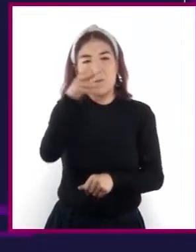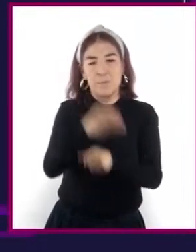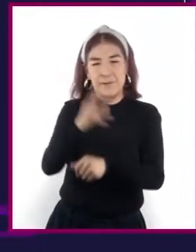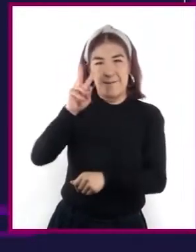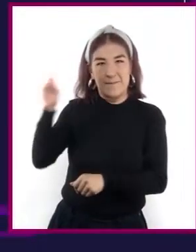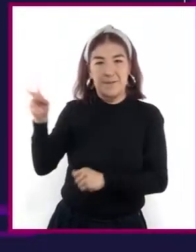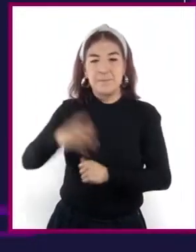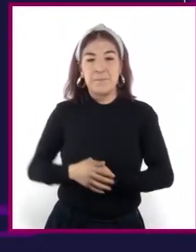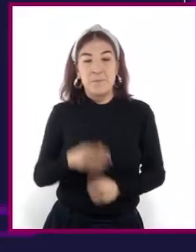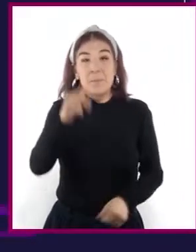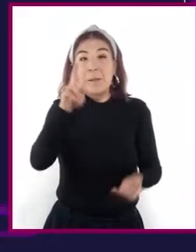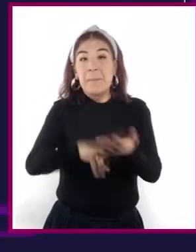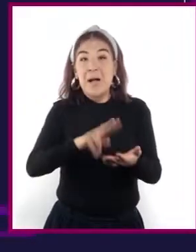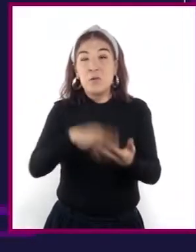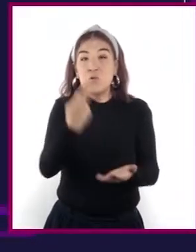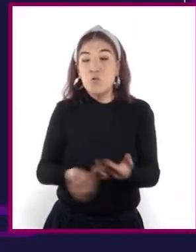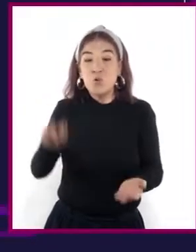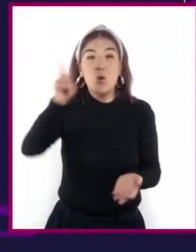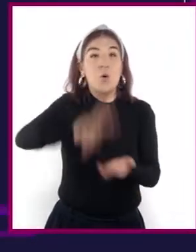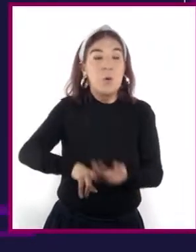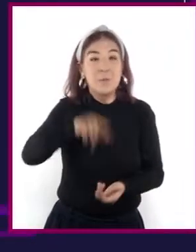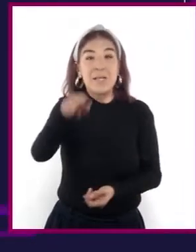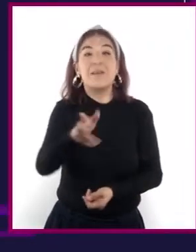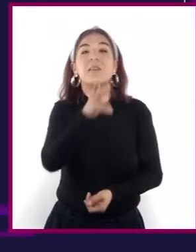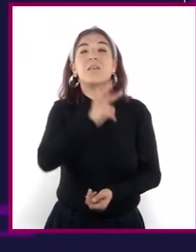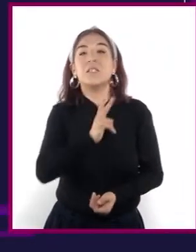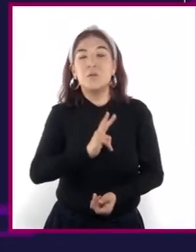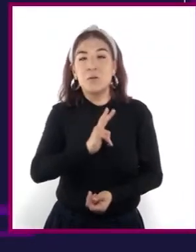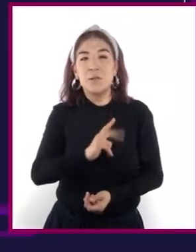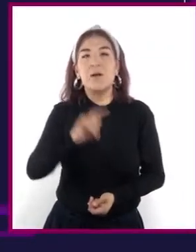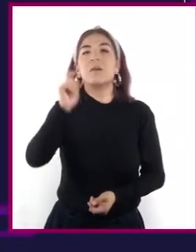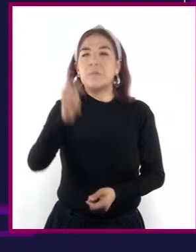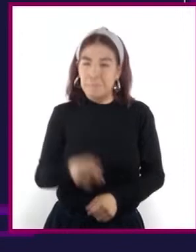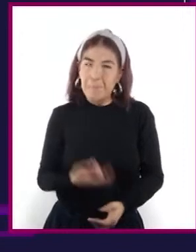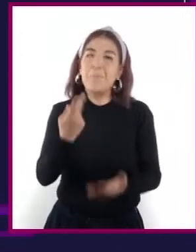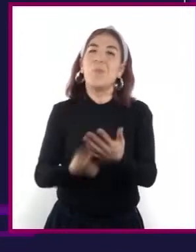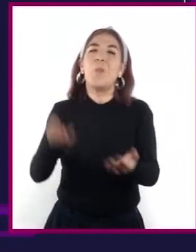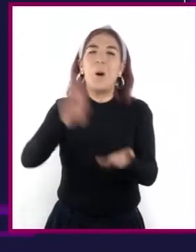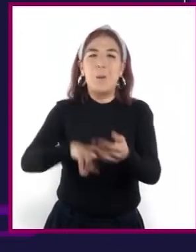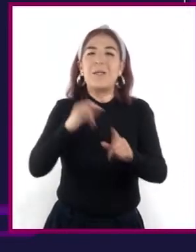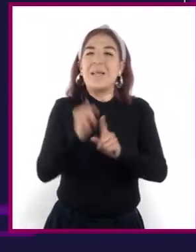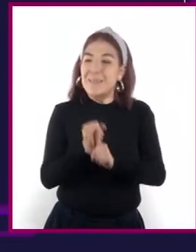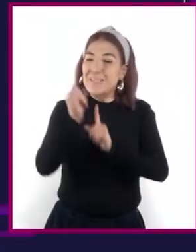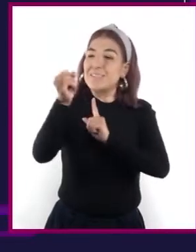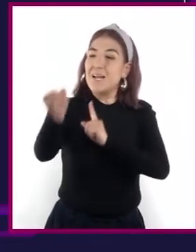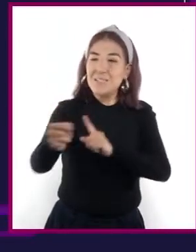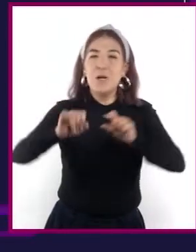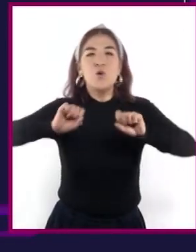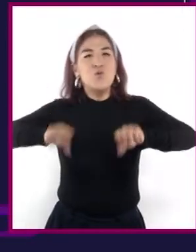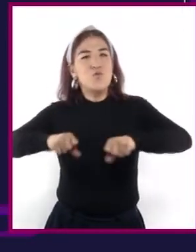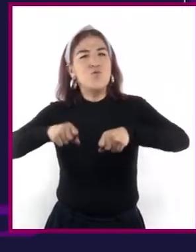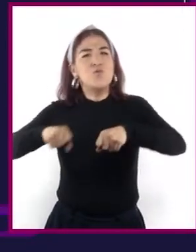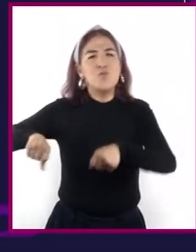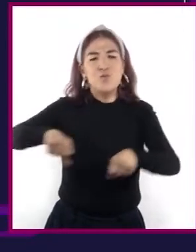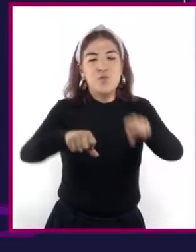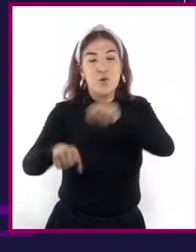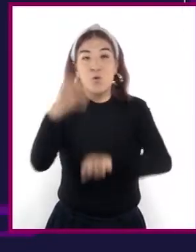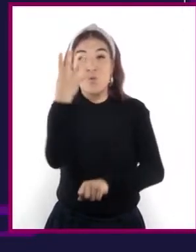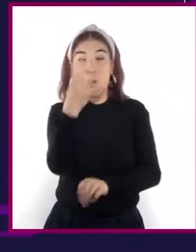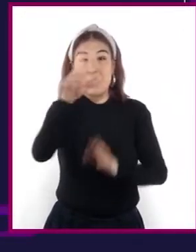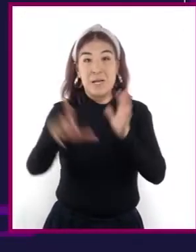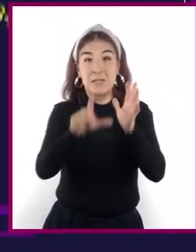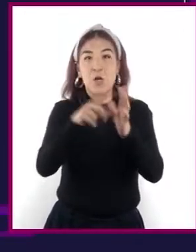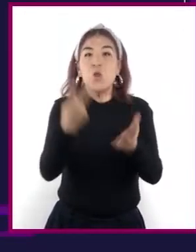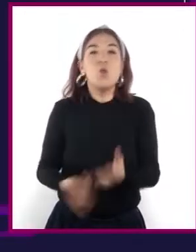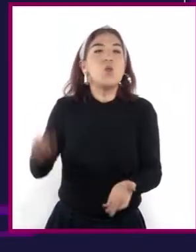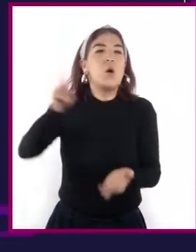el doble de la cantidad de gasolina se recorrió el doble de la distancia, es decir, 4 litros es el doble de